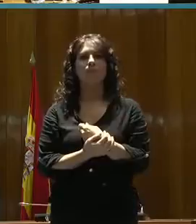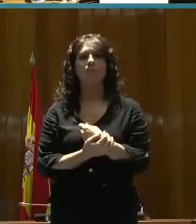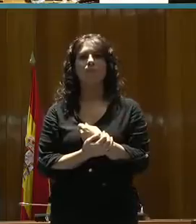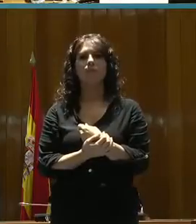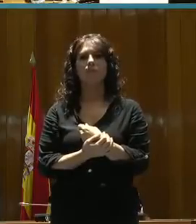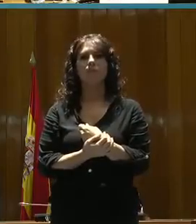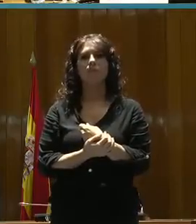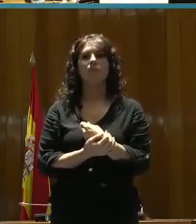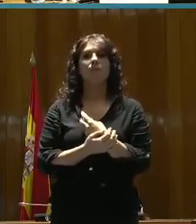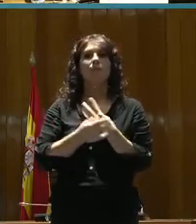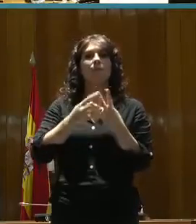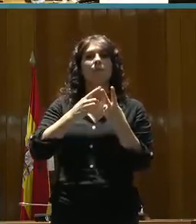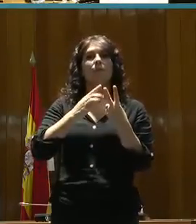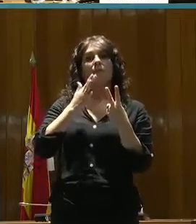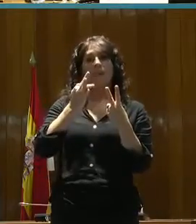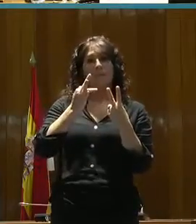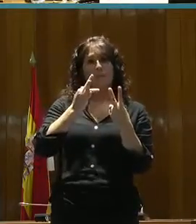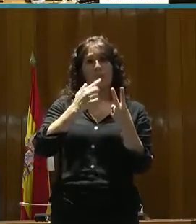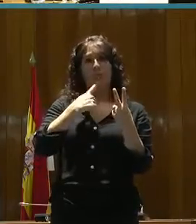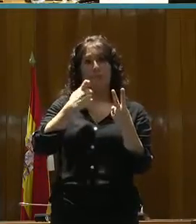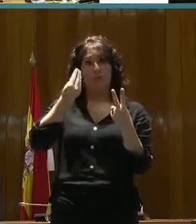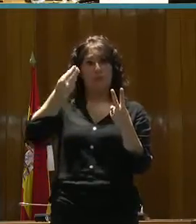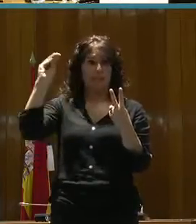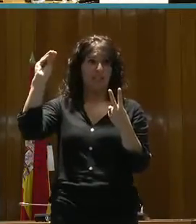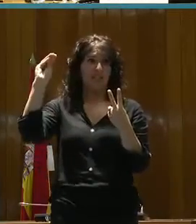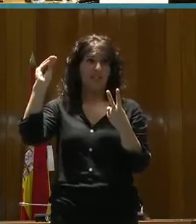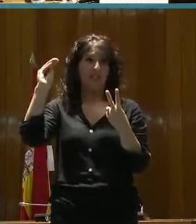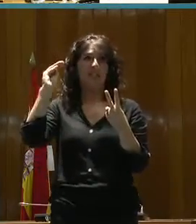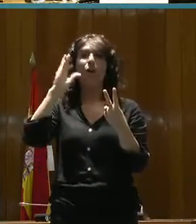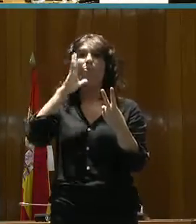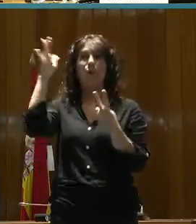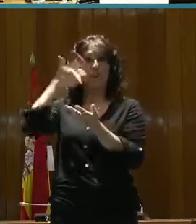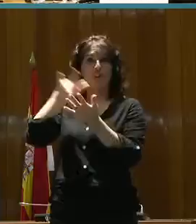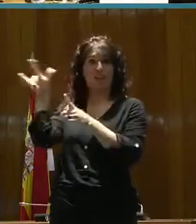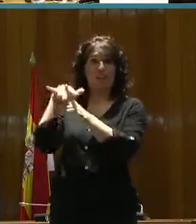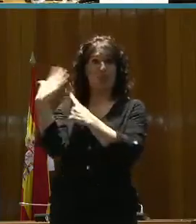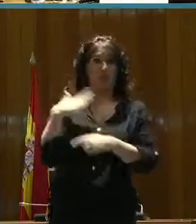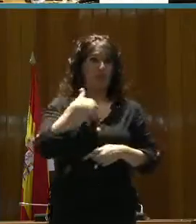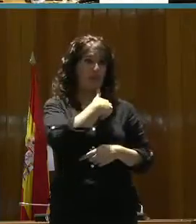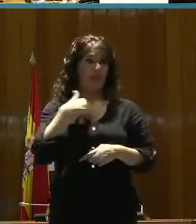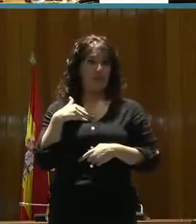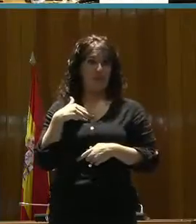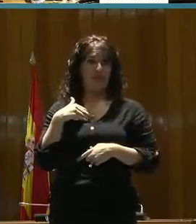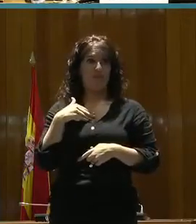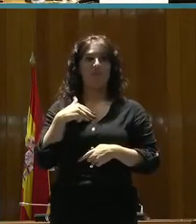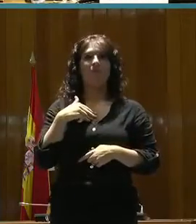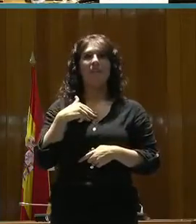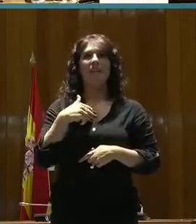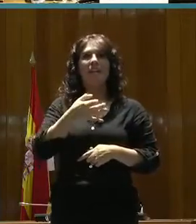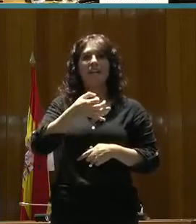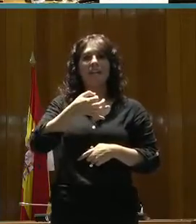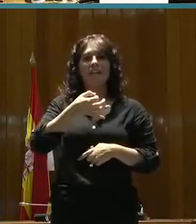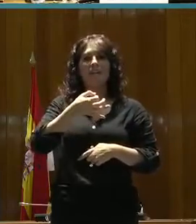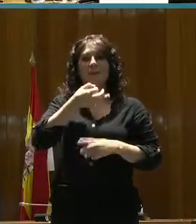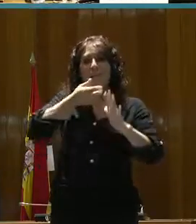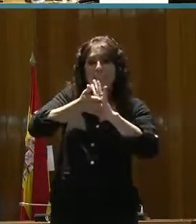Una dificultad adicional en la descripción de este fenómeno tan central del discurso signado, es que